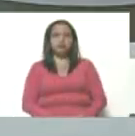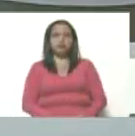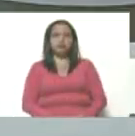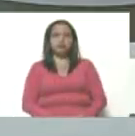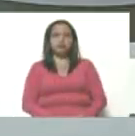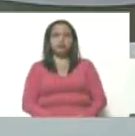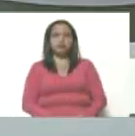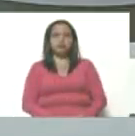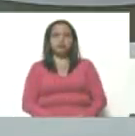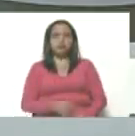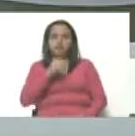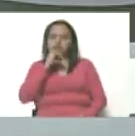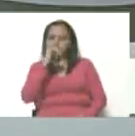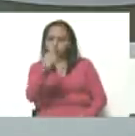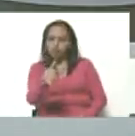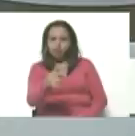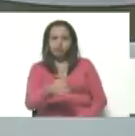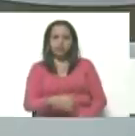Se lo denuncian.